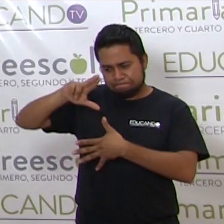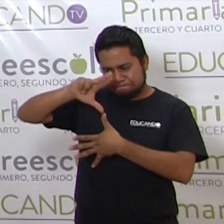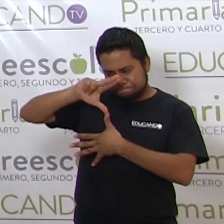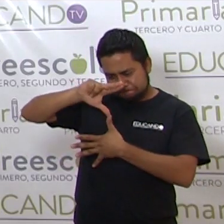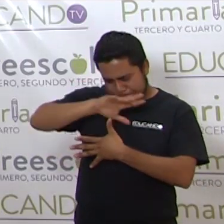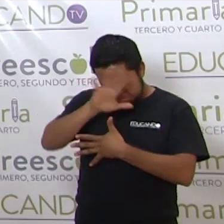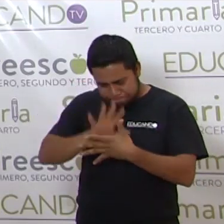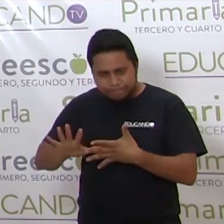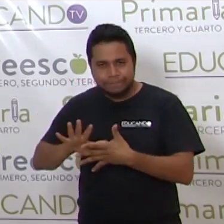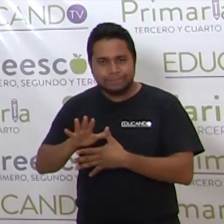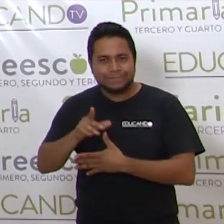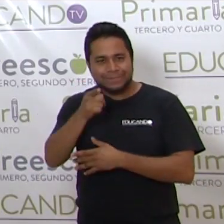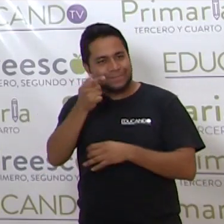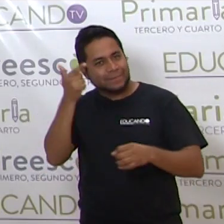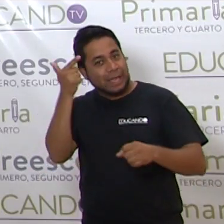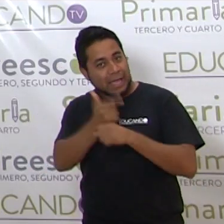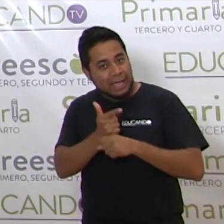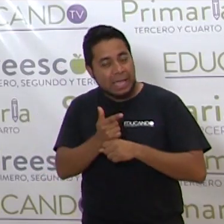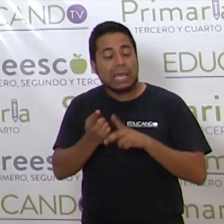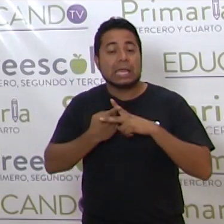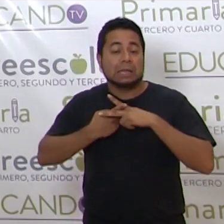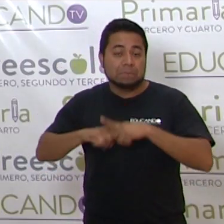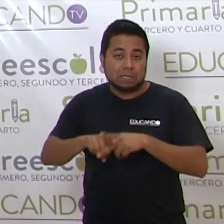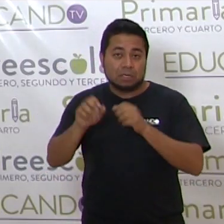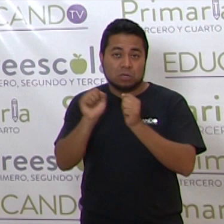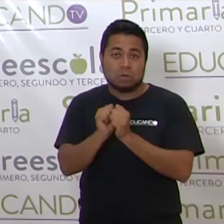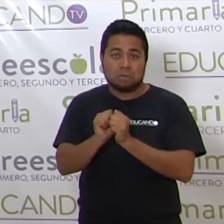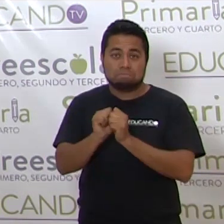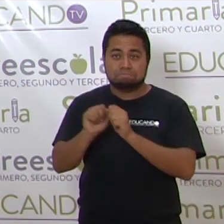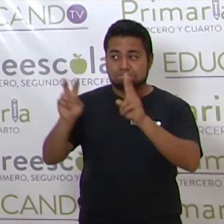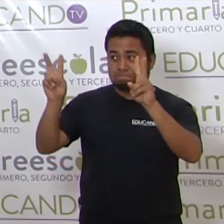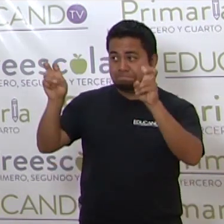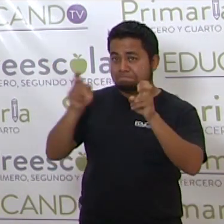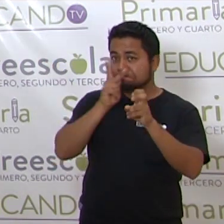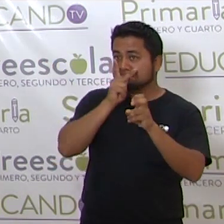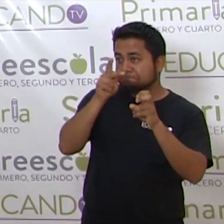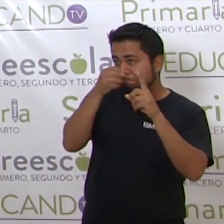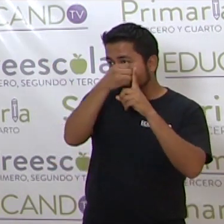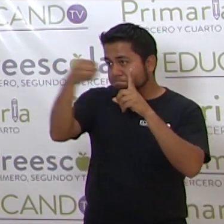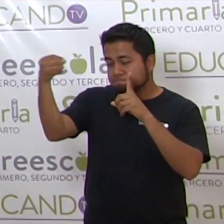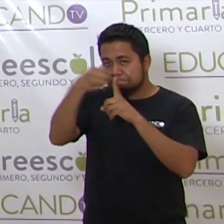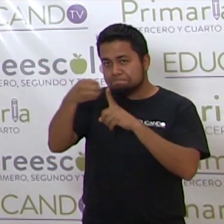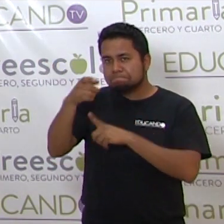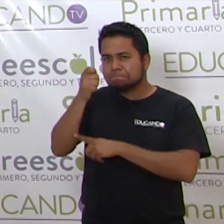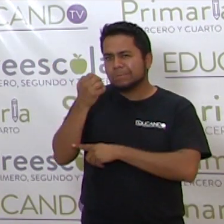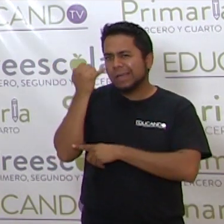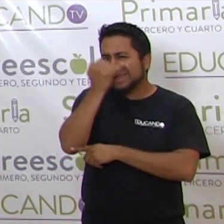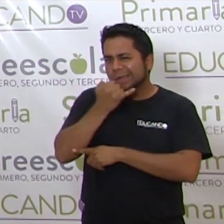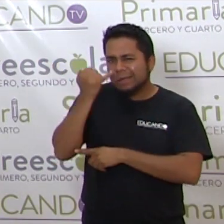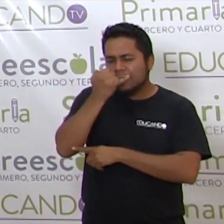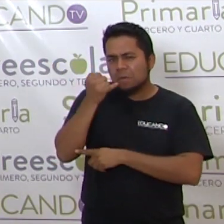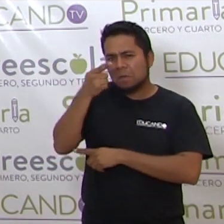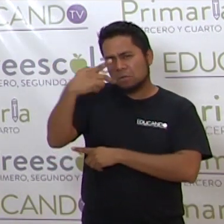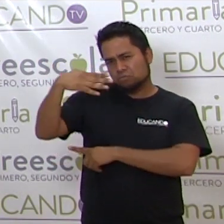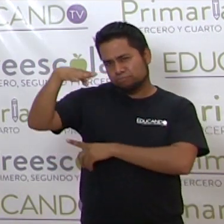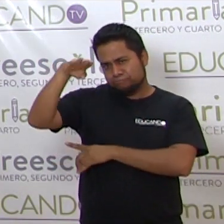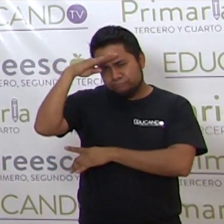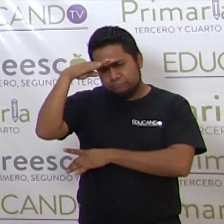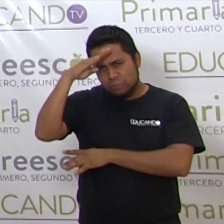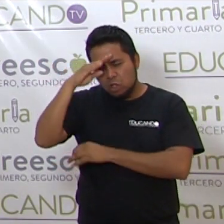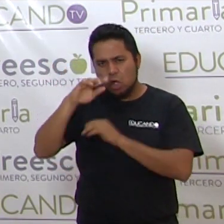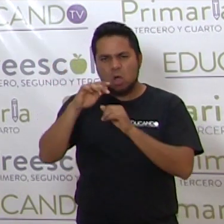bueno como ustedes se dieron cuenta inicie con una frase que en qué idioma creen que usted o